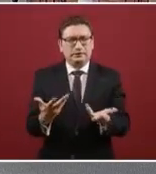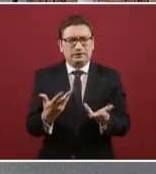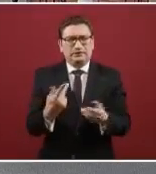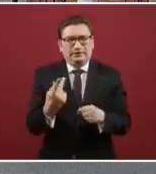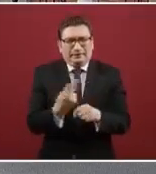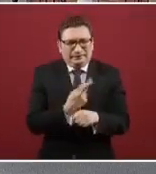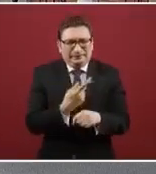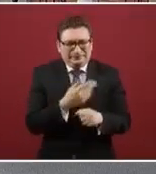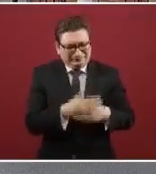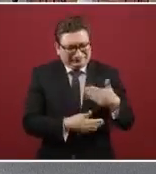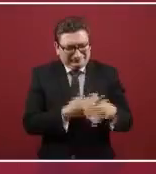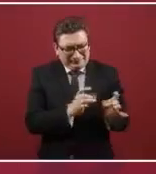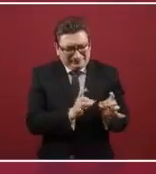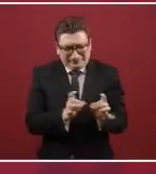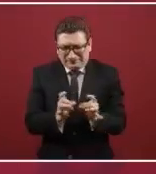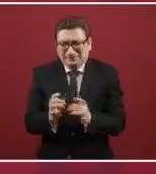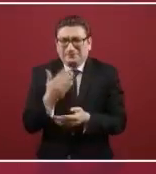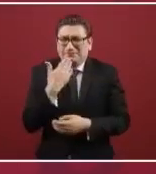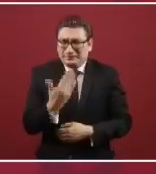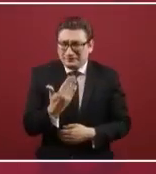eso? Nada bueno.